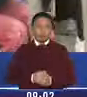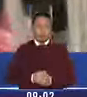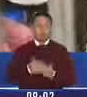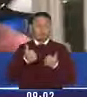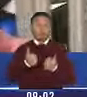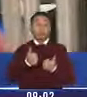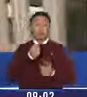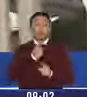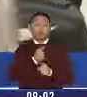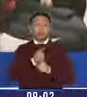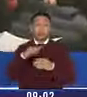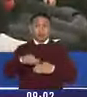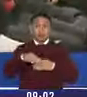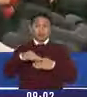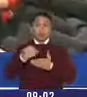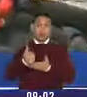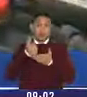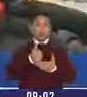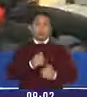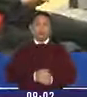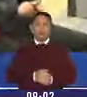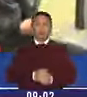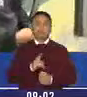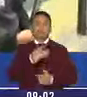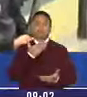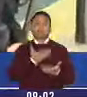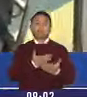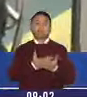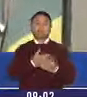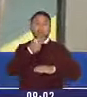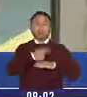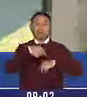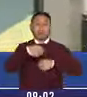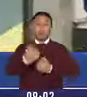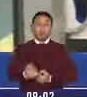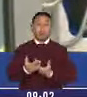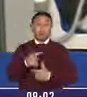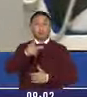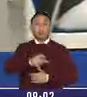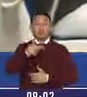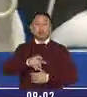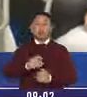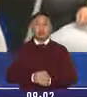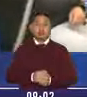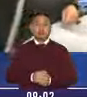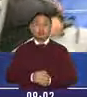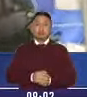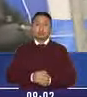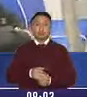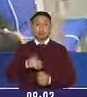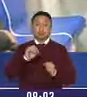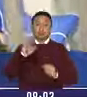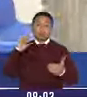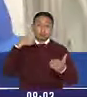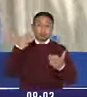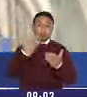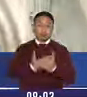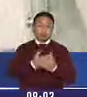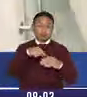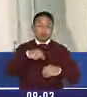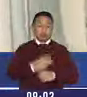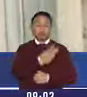eso tener los guías para las enseñanzas. Agradecida, gerente, por esta valiosa información para los ciudadanos, así que pueden acudir ya a la